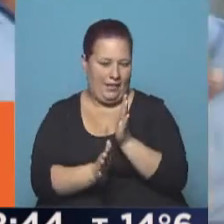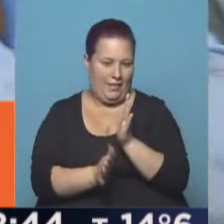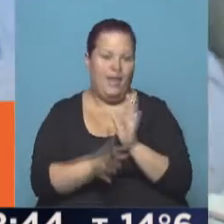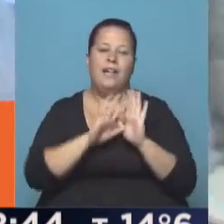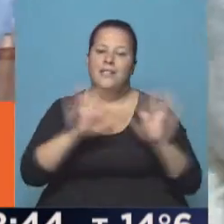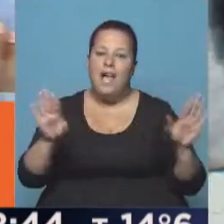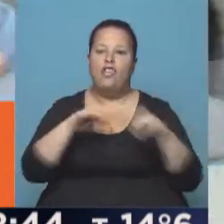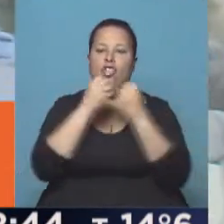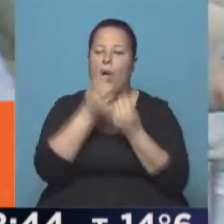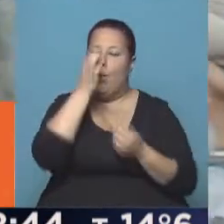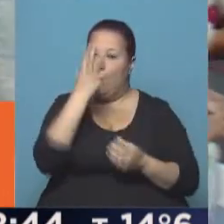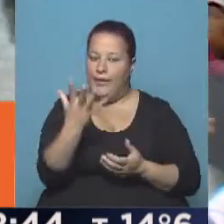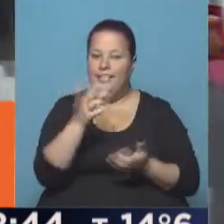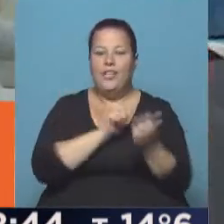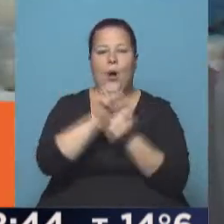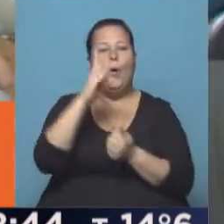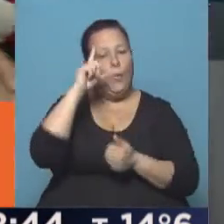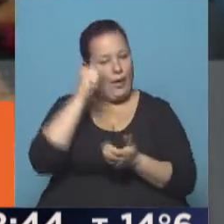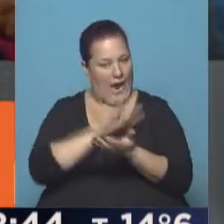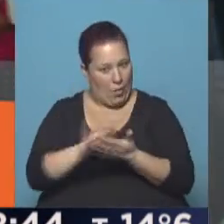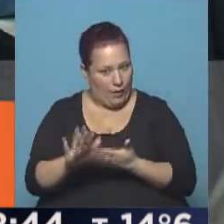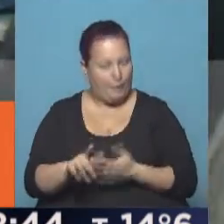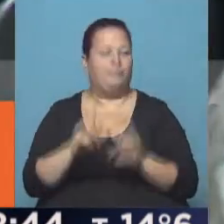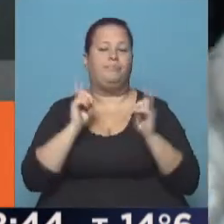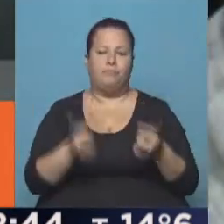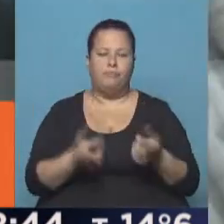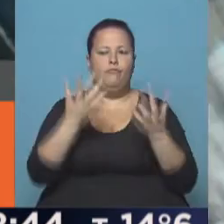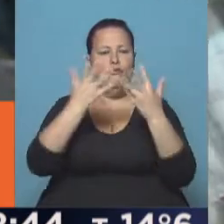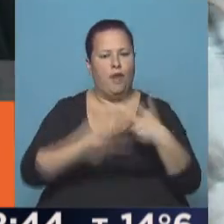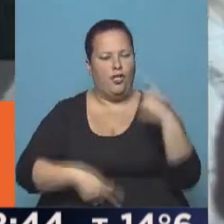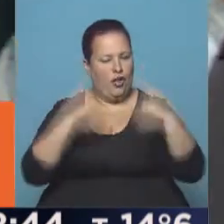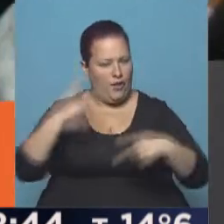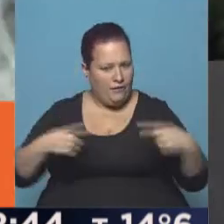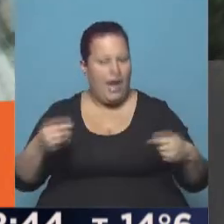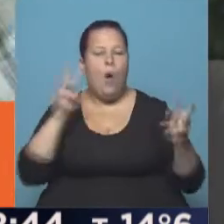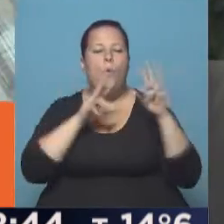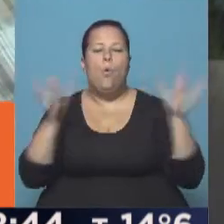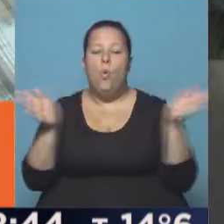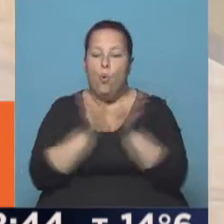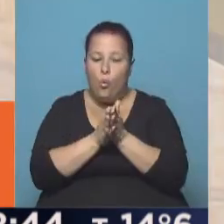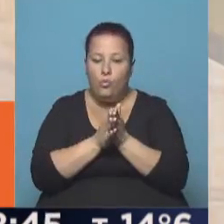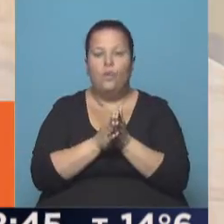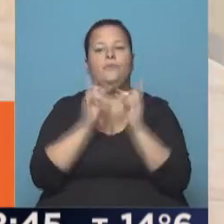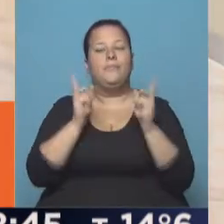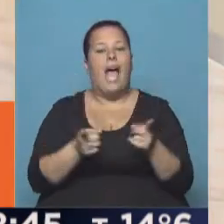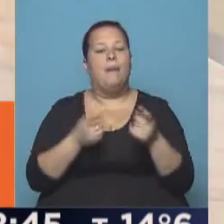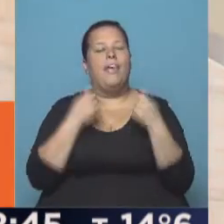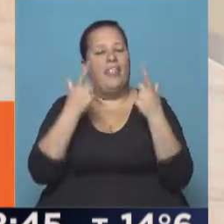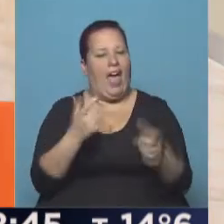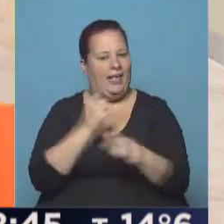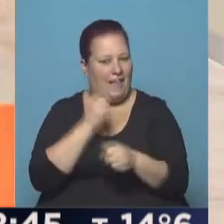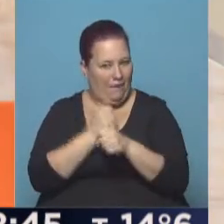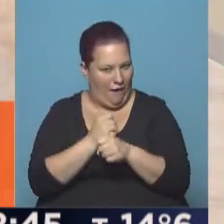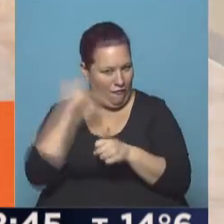Ya hay 25 nuevos becados. También ahora estamos con varios proyectos para encarar con ellos, también para generar la fuente de